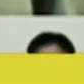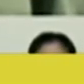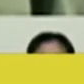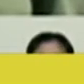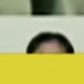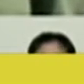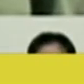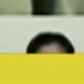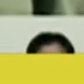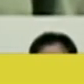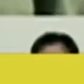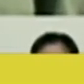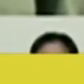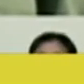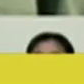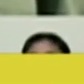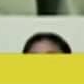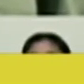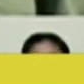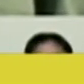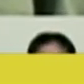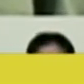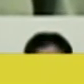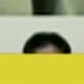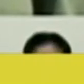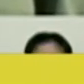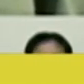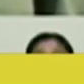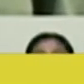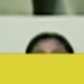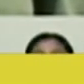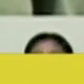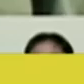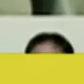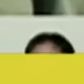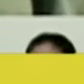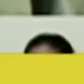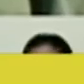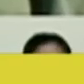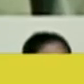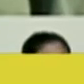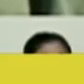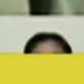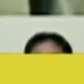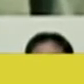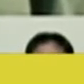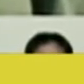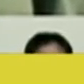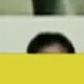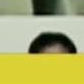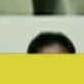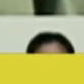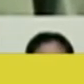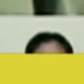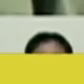absoluta al ciudadano Nicolás Maduro Moros, presidente constitucional de la República Bolivariana de Venezuela y comandante en jefe de